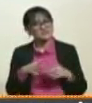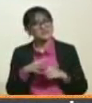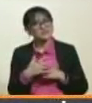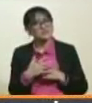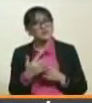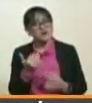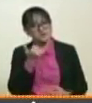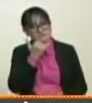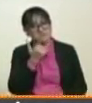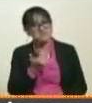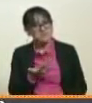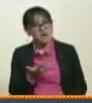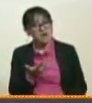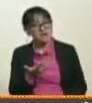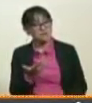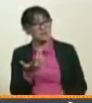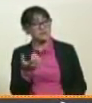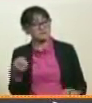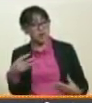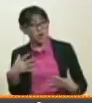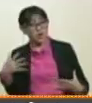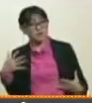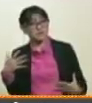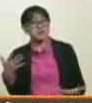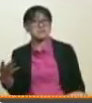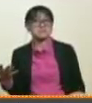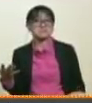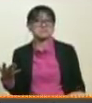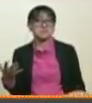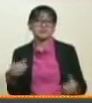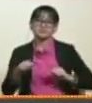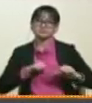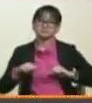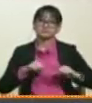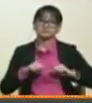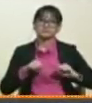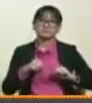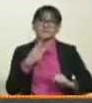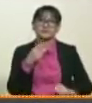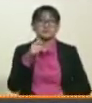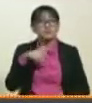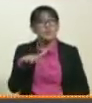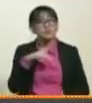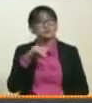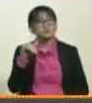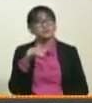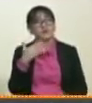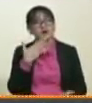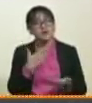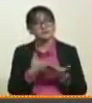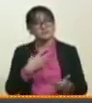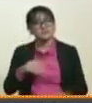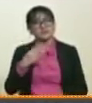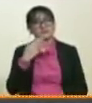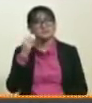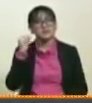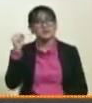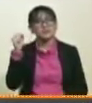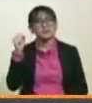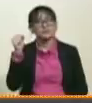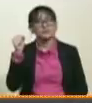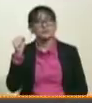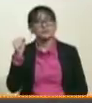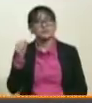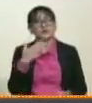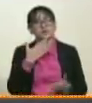cosa sucede pues son los adivinos a los divinos del mundo esto se va no vamos a tomar acción es decirle al pueblo del sur le agradecido a camarada presidente nicolás maduro a todo